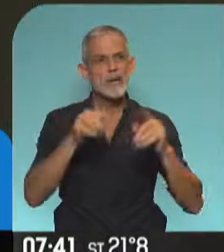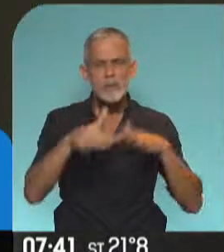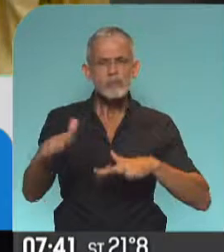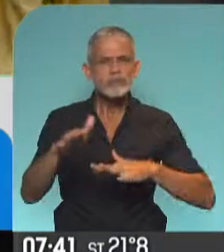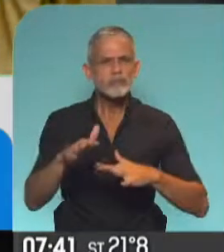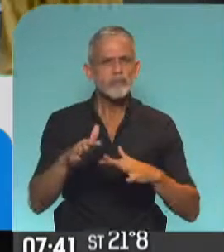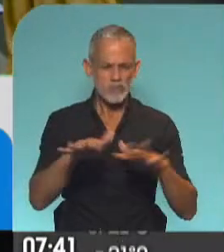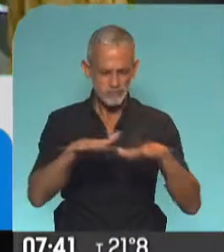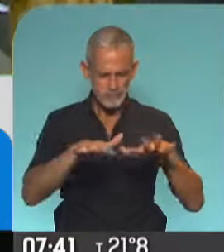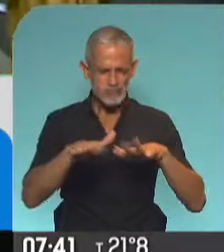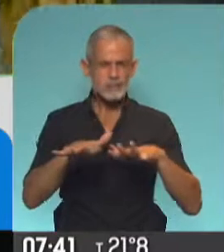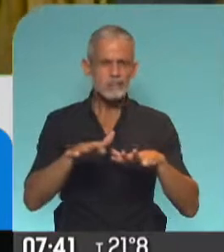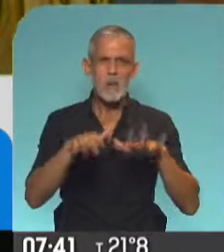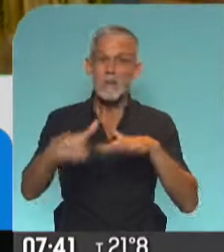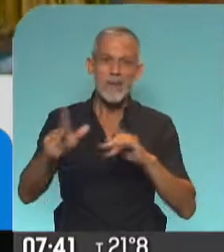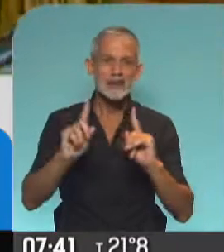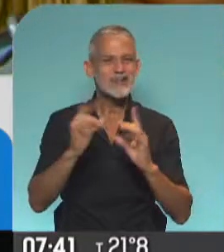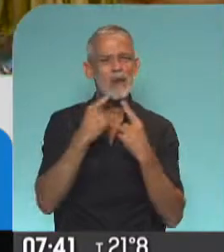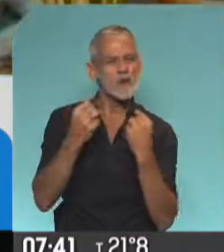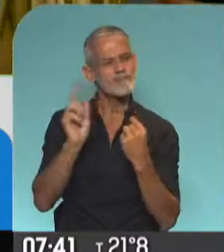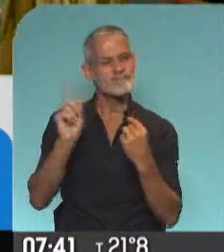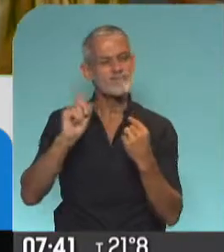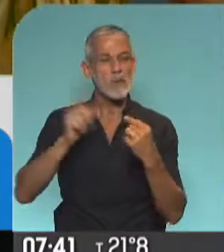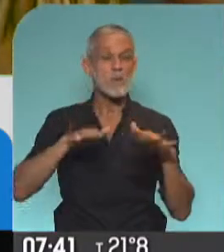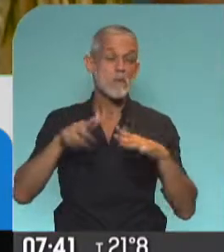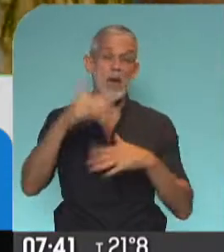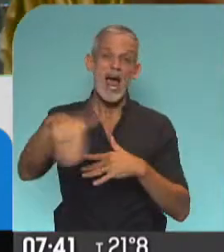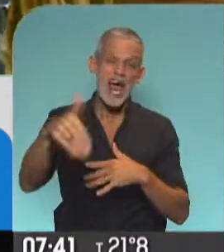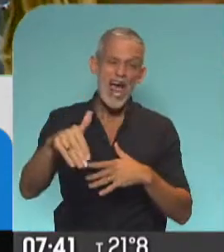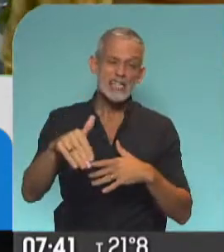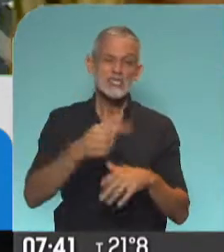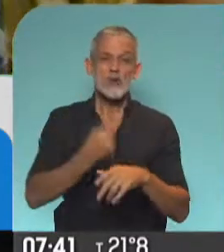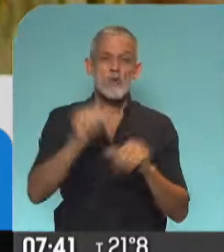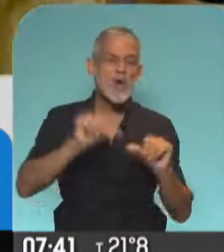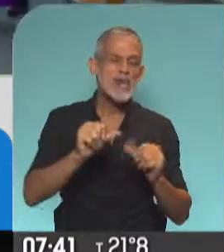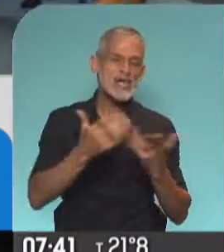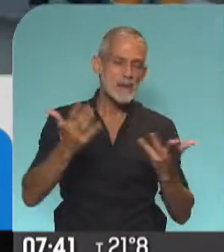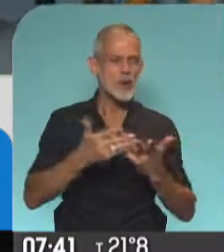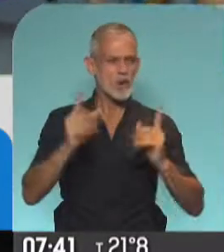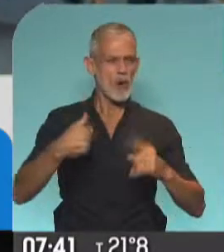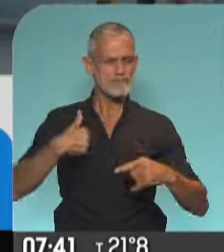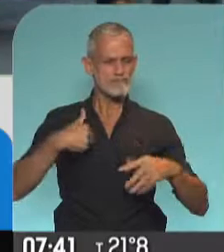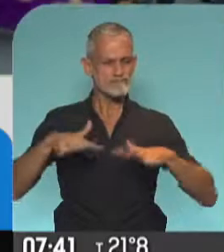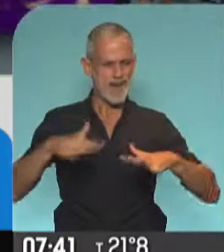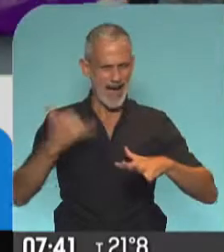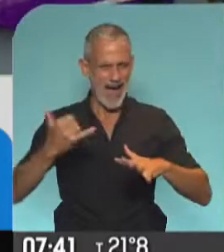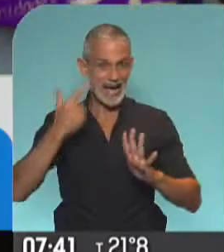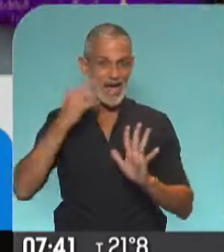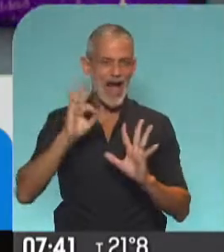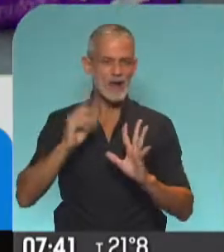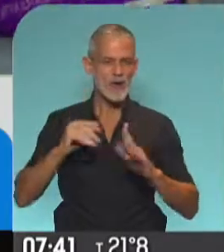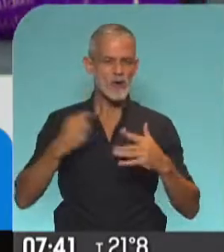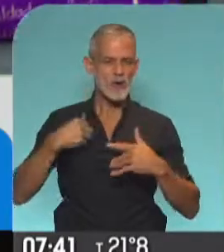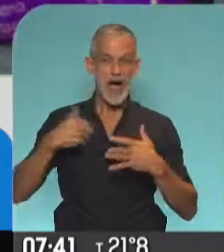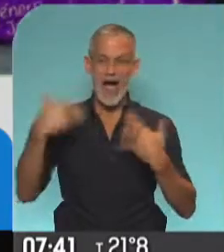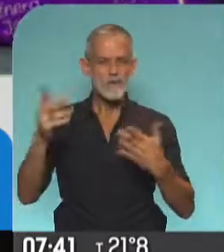todos los sentidos, porque quizás no siempre existe la posibilidad de salir a la calle, pero sí me parece que nos moviliza, ¿no? Nos moviliza hacia adentro,